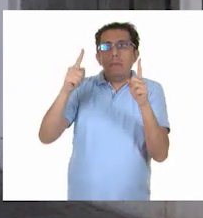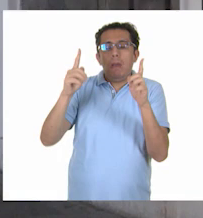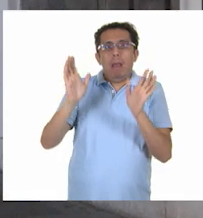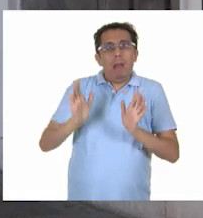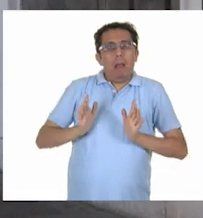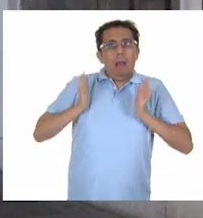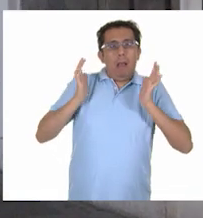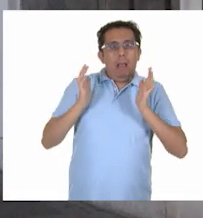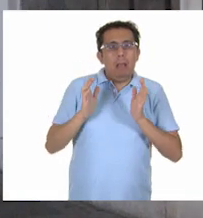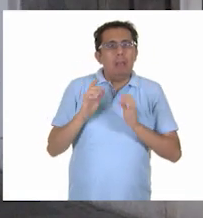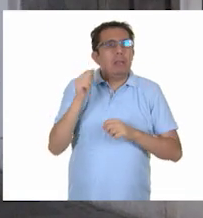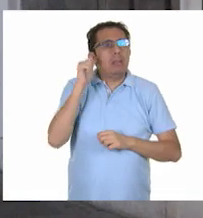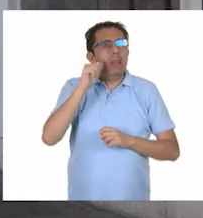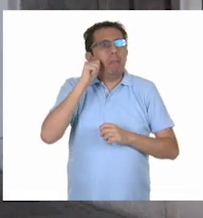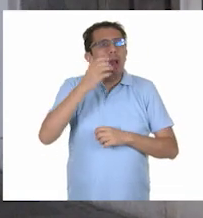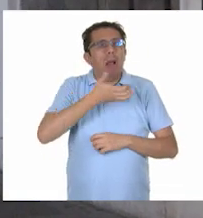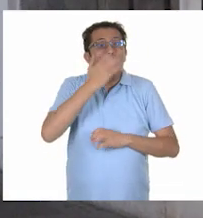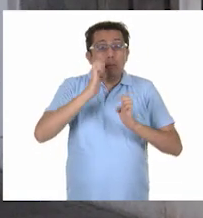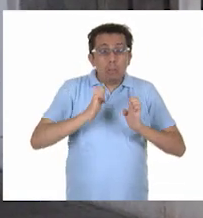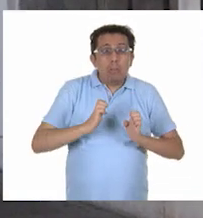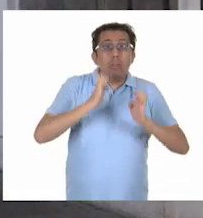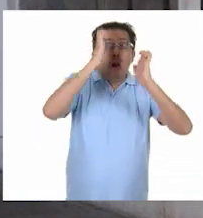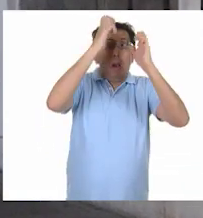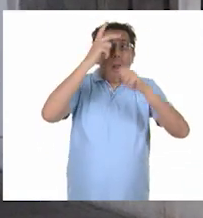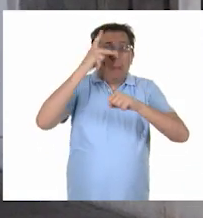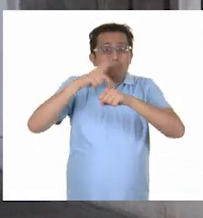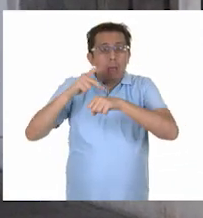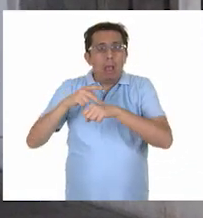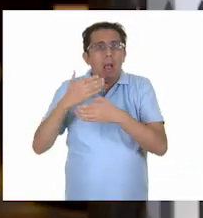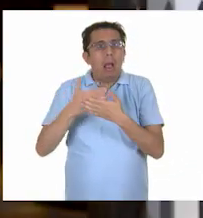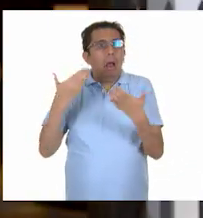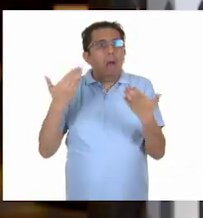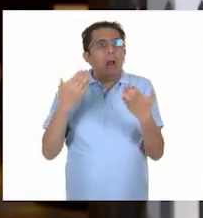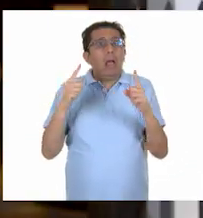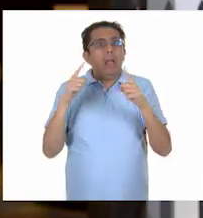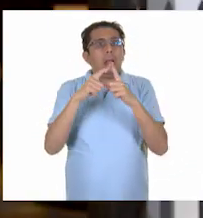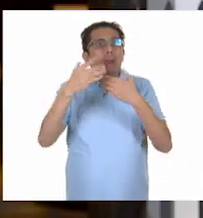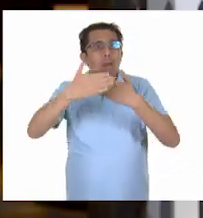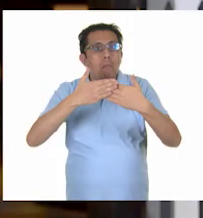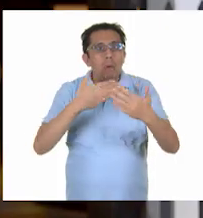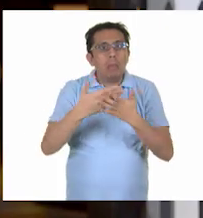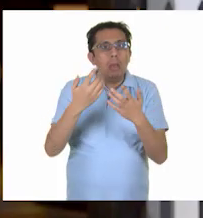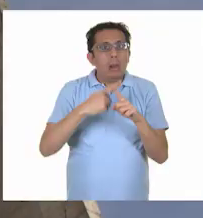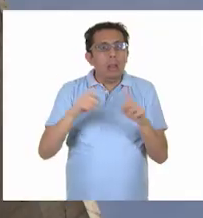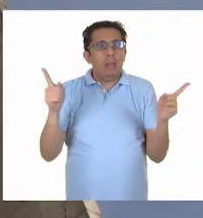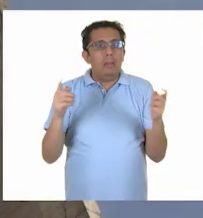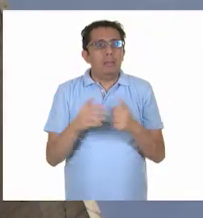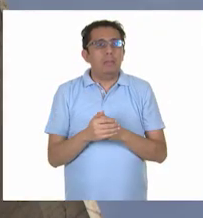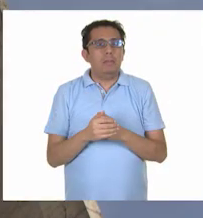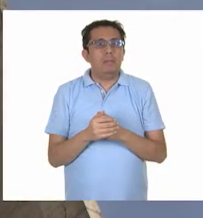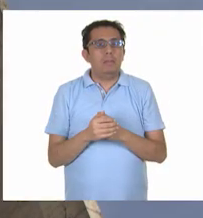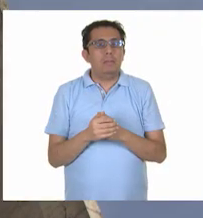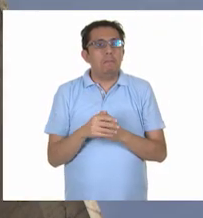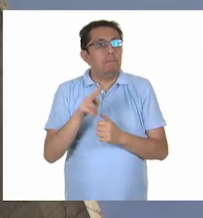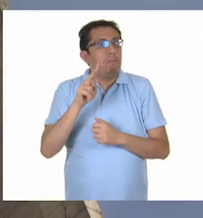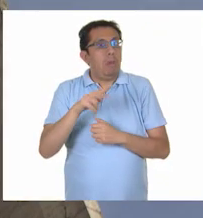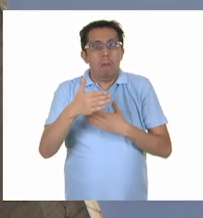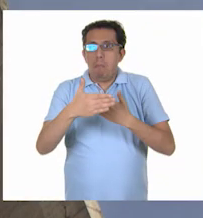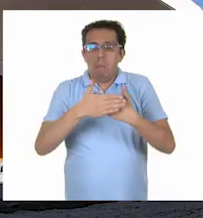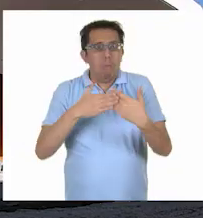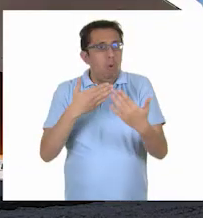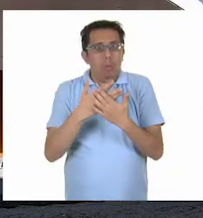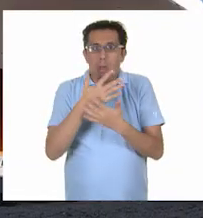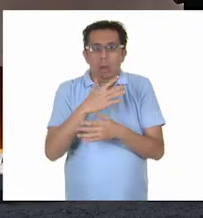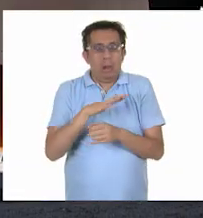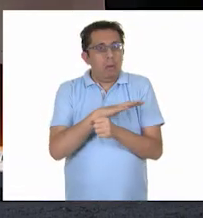las torres de piedra, etcétera, y de pronto nos llega una iglesia moderna en todo el sentido de la